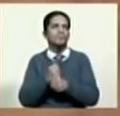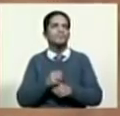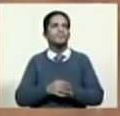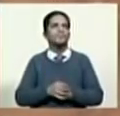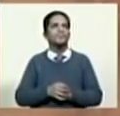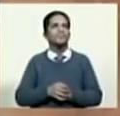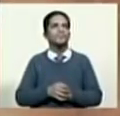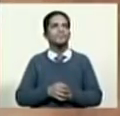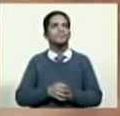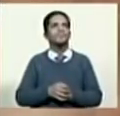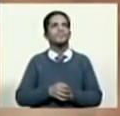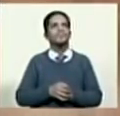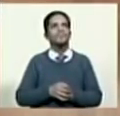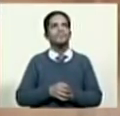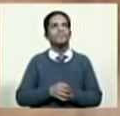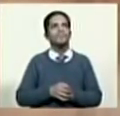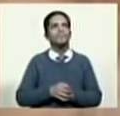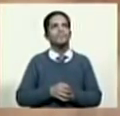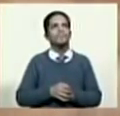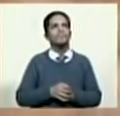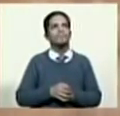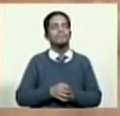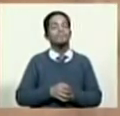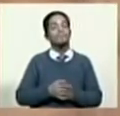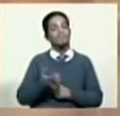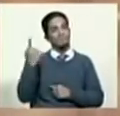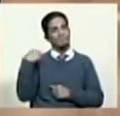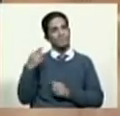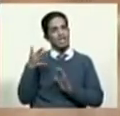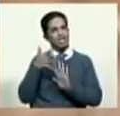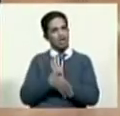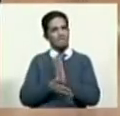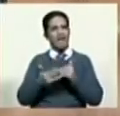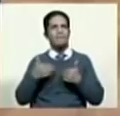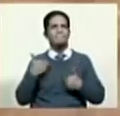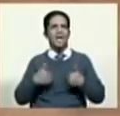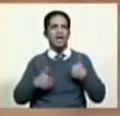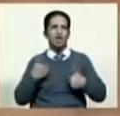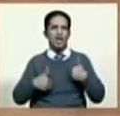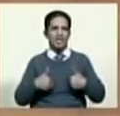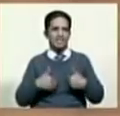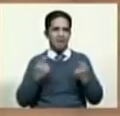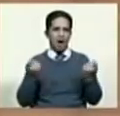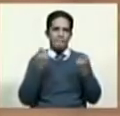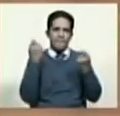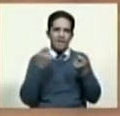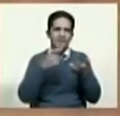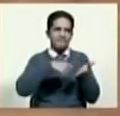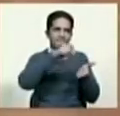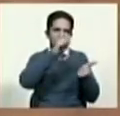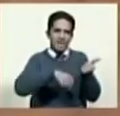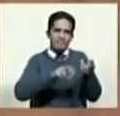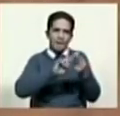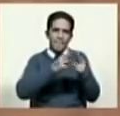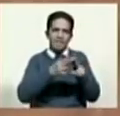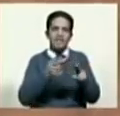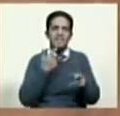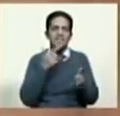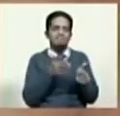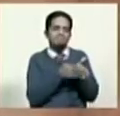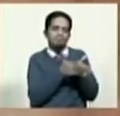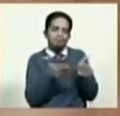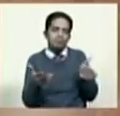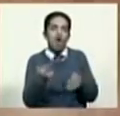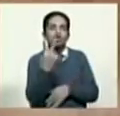Al respecto de lo que inició exactamente el día miércoles, la firma por la paz dijo que en tiempo récord, en menos de 48